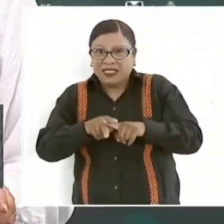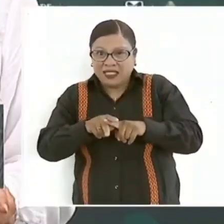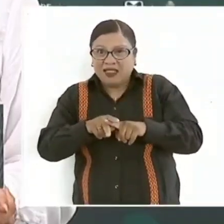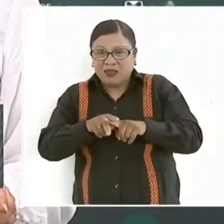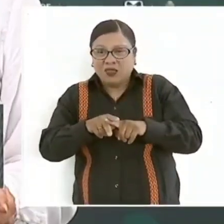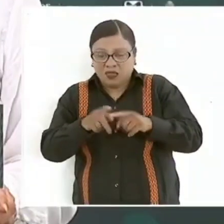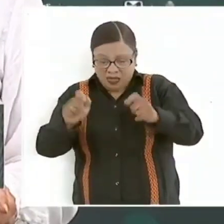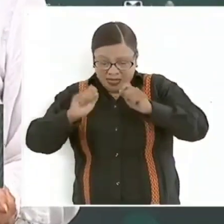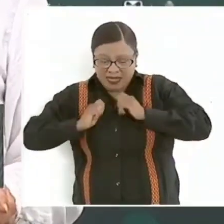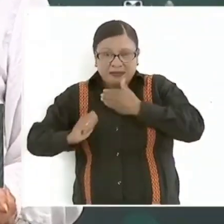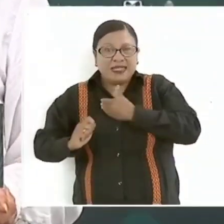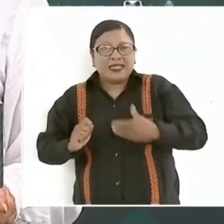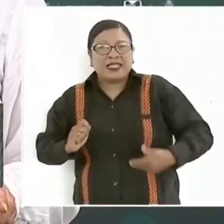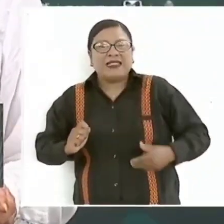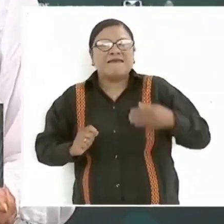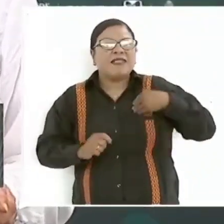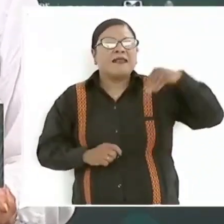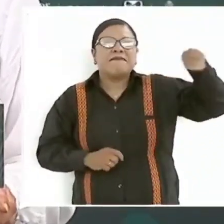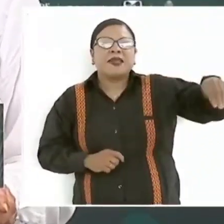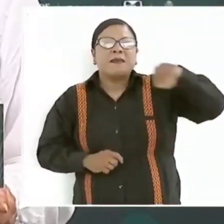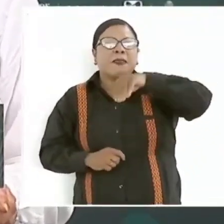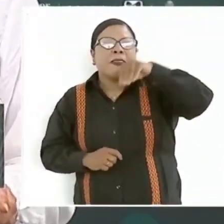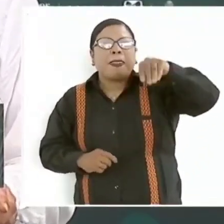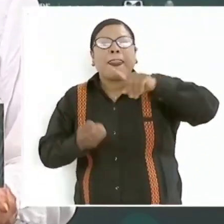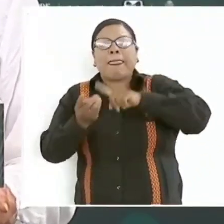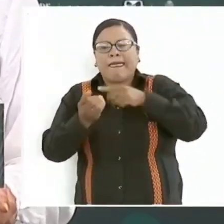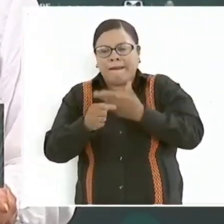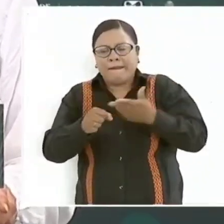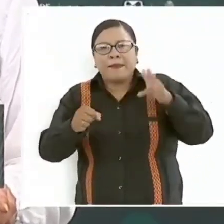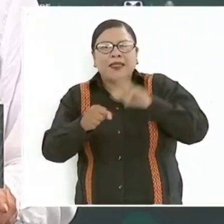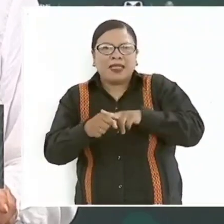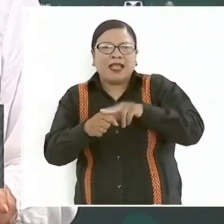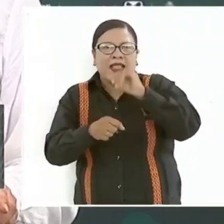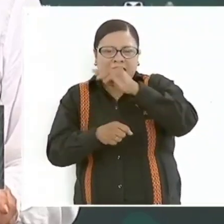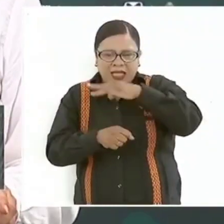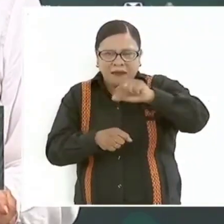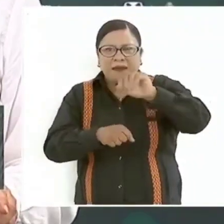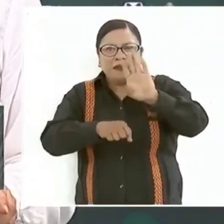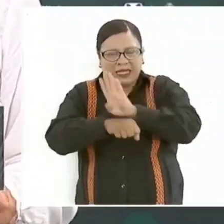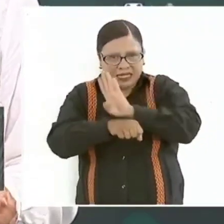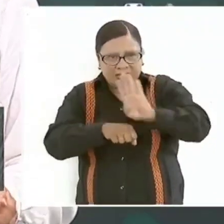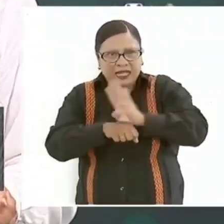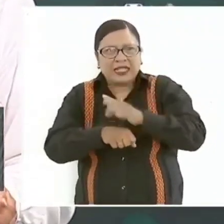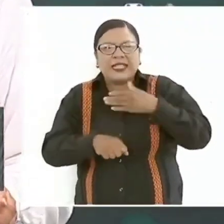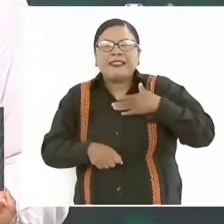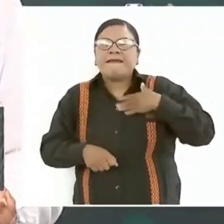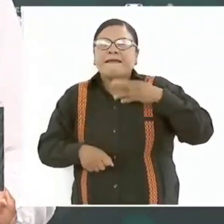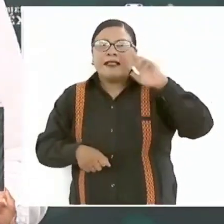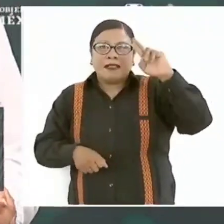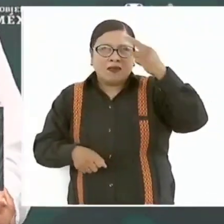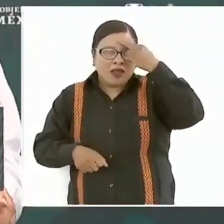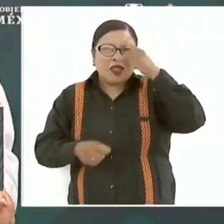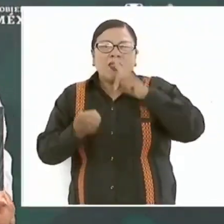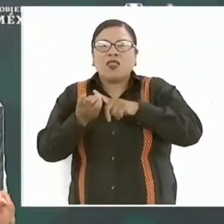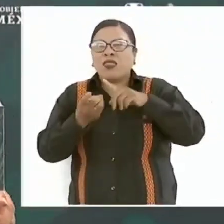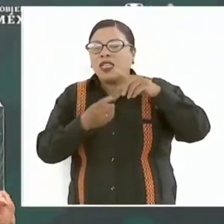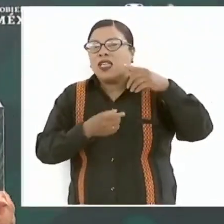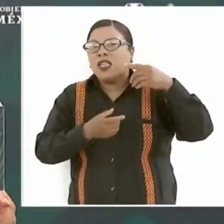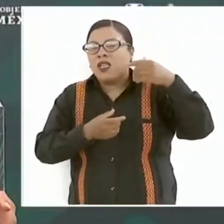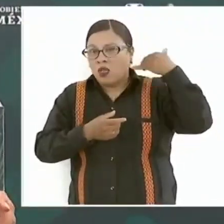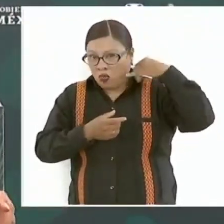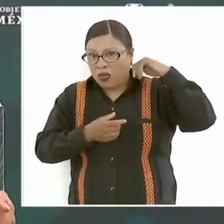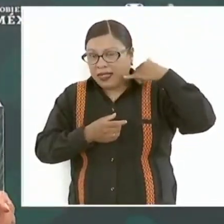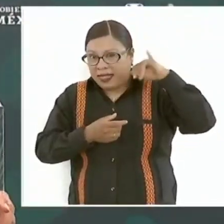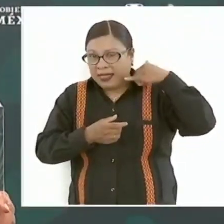gira a hospitales del IMSS Bienestar, me acuerdo que en Yucatán,